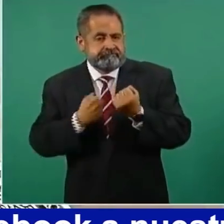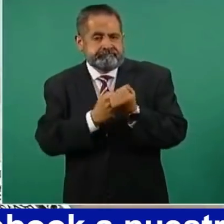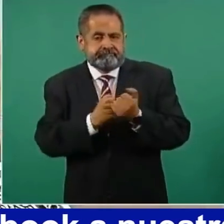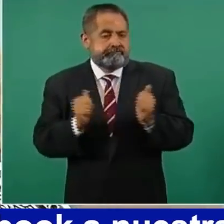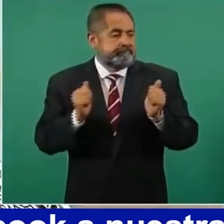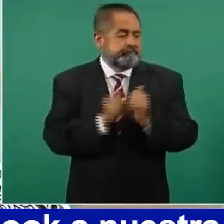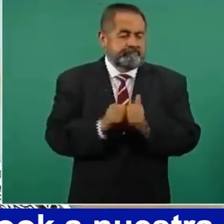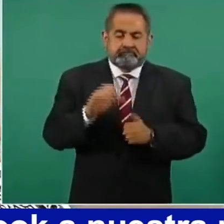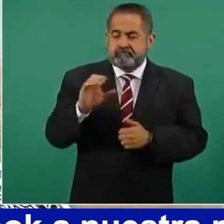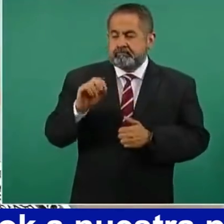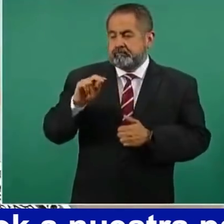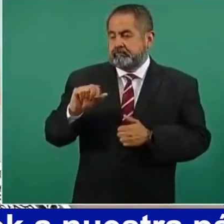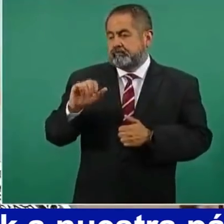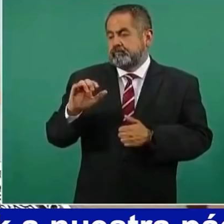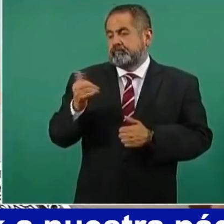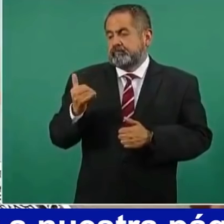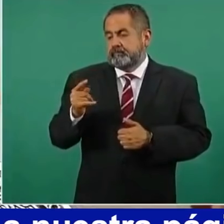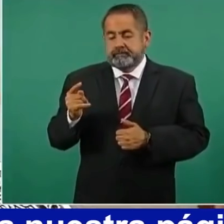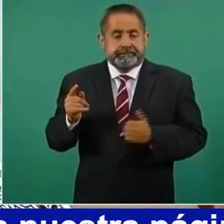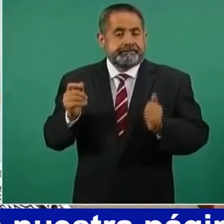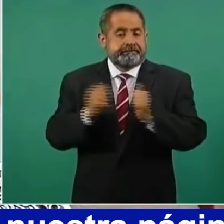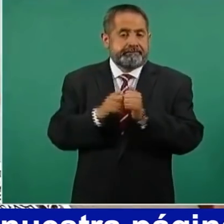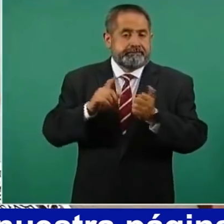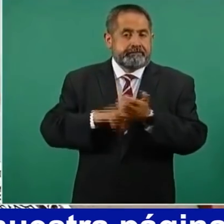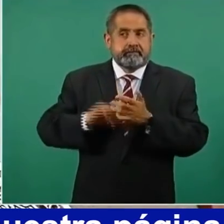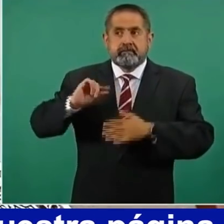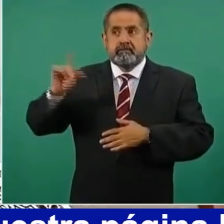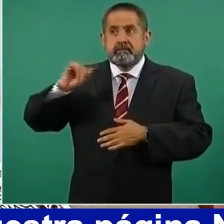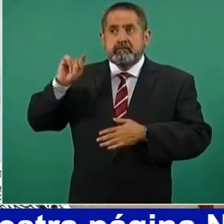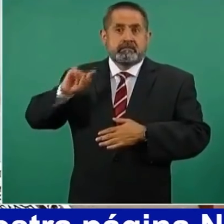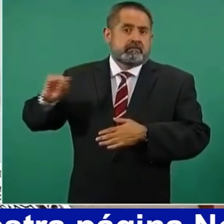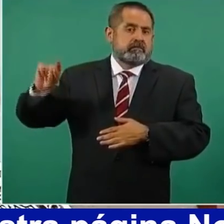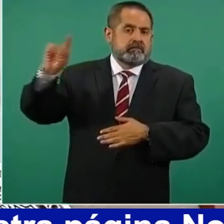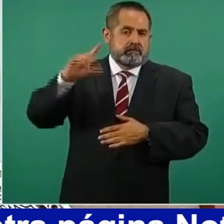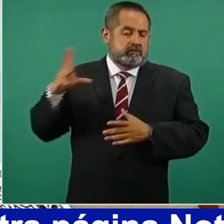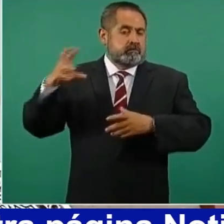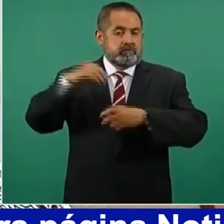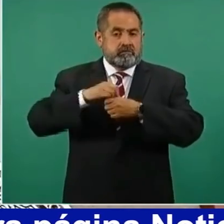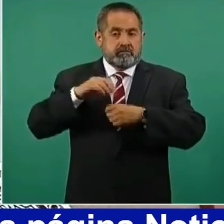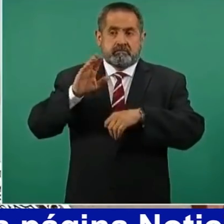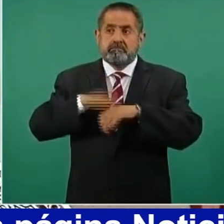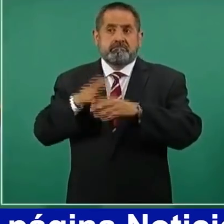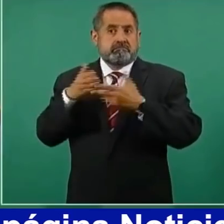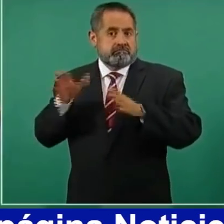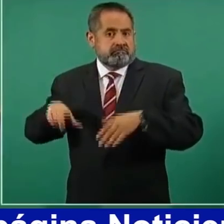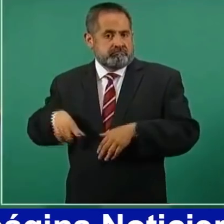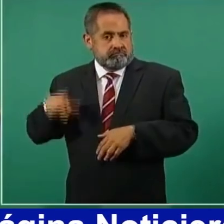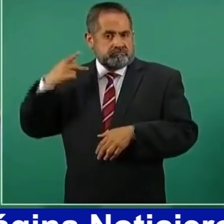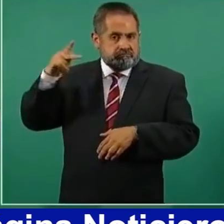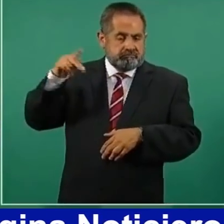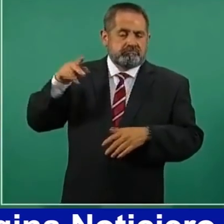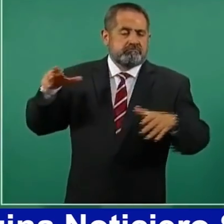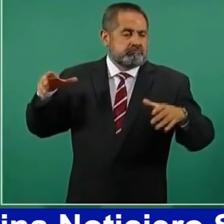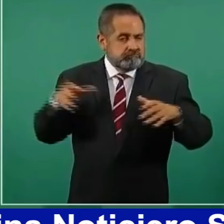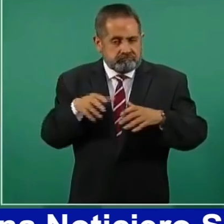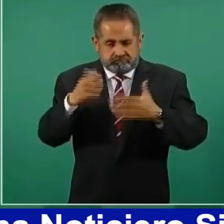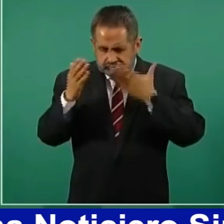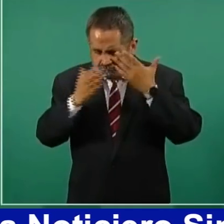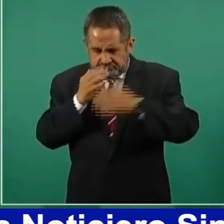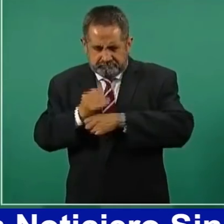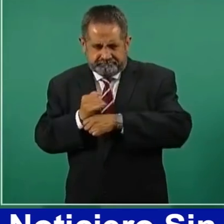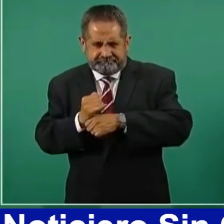de CONACYT nos ha permitido vincular a instituciones académicas, mayormente públicas, de educación e